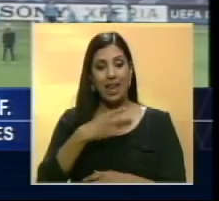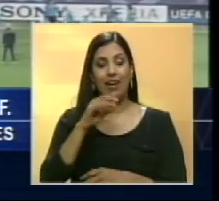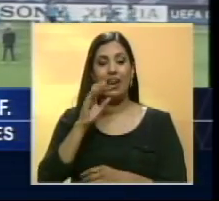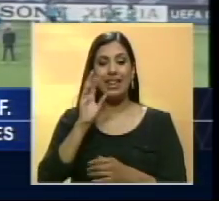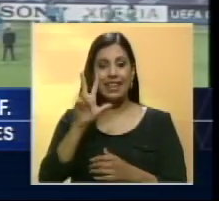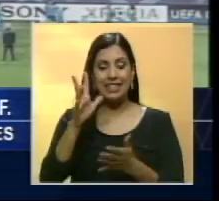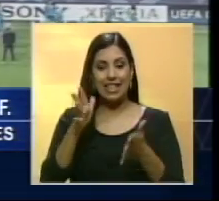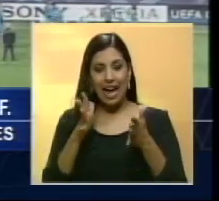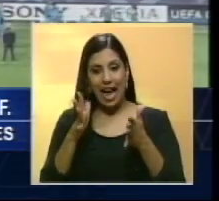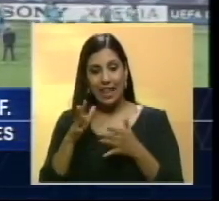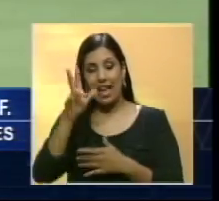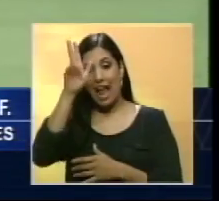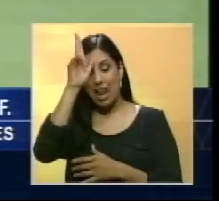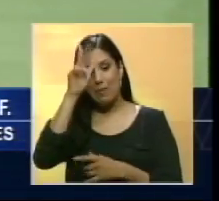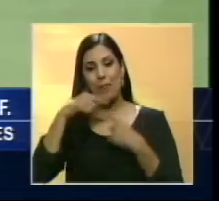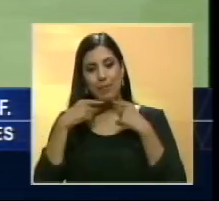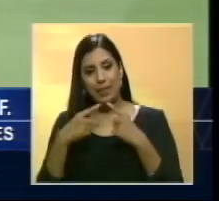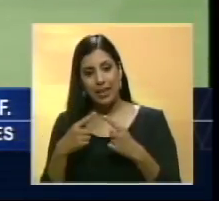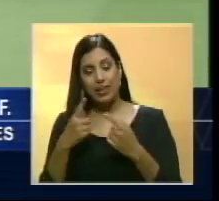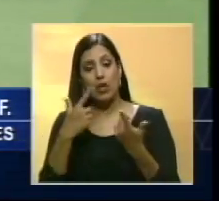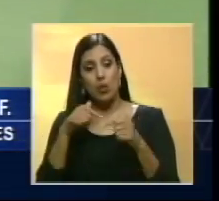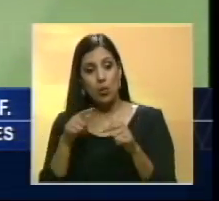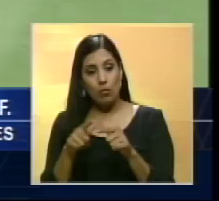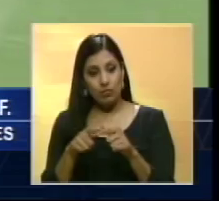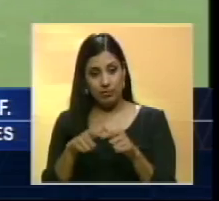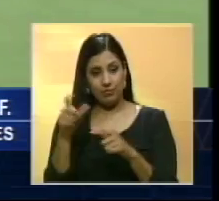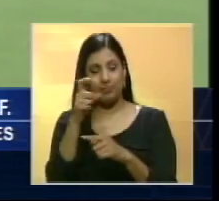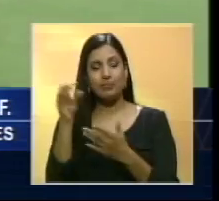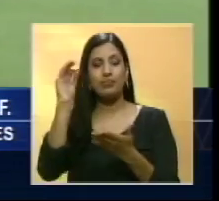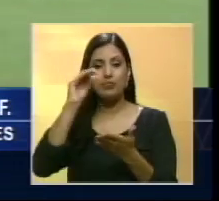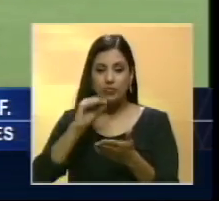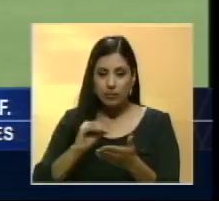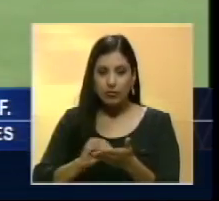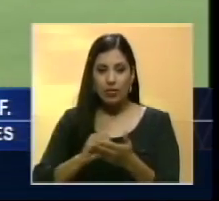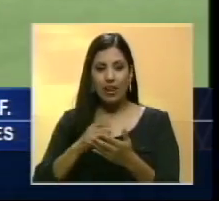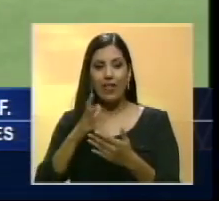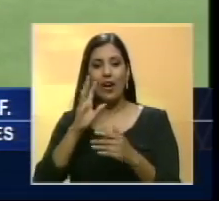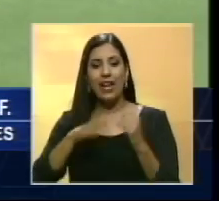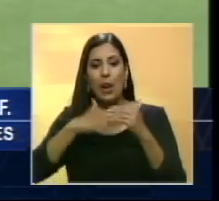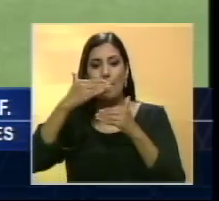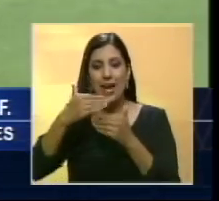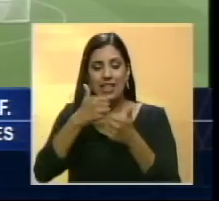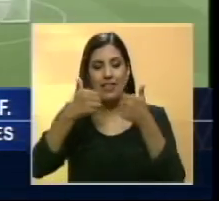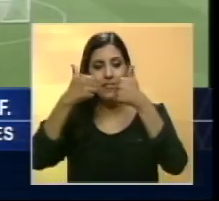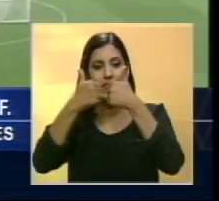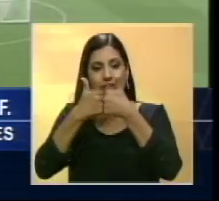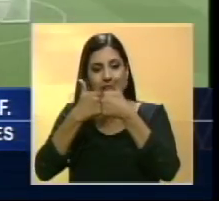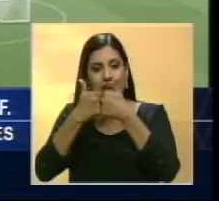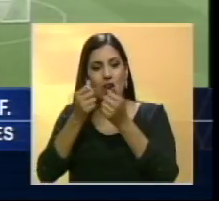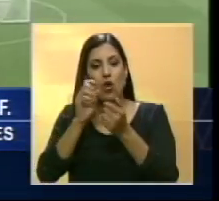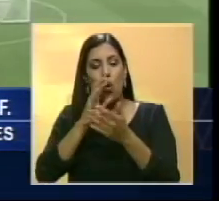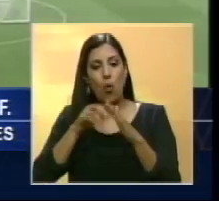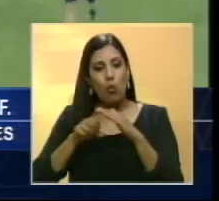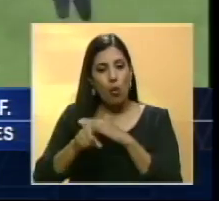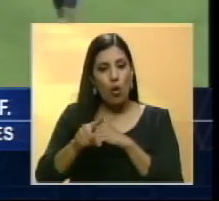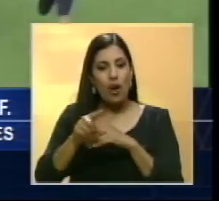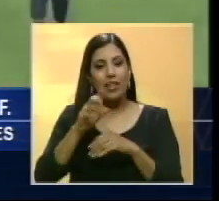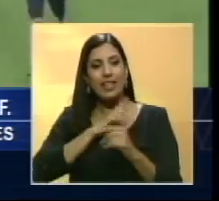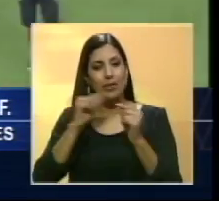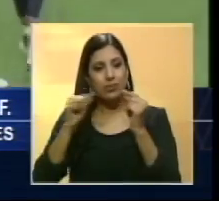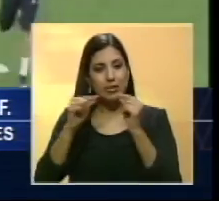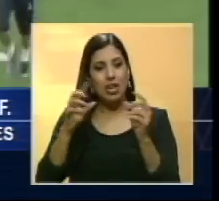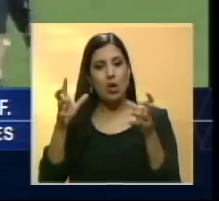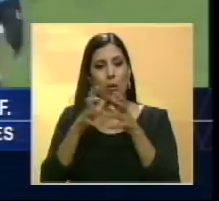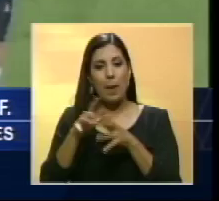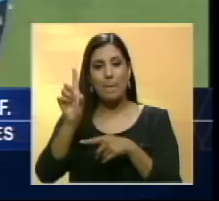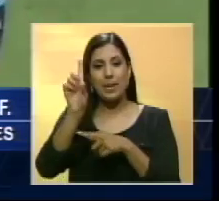4 visitas a Alemania en la Champions League y buscará encarrilar su billete a semifinales ante un Wolfsburgo que disputa esta